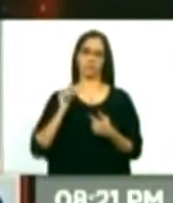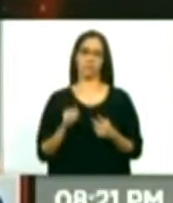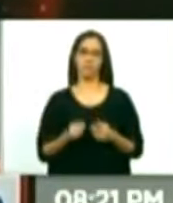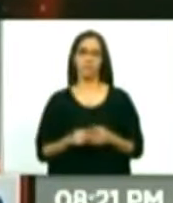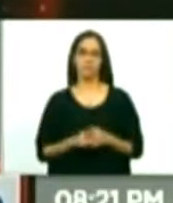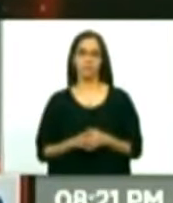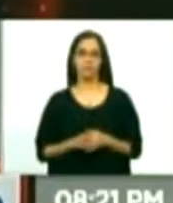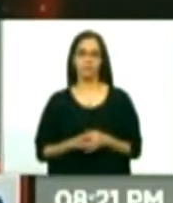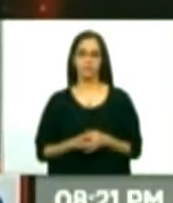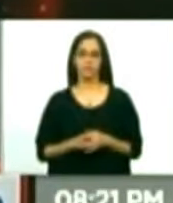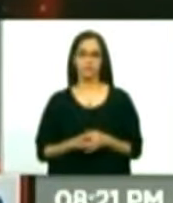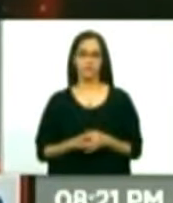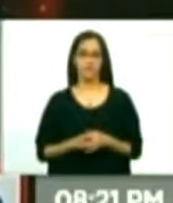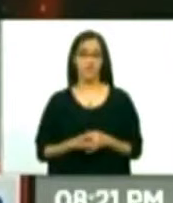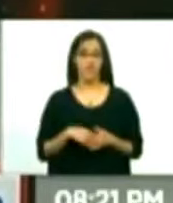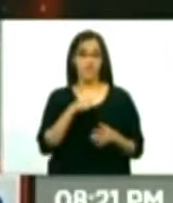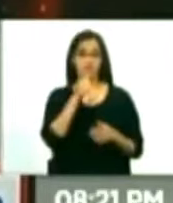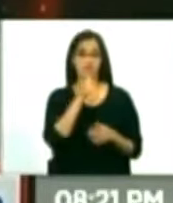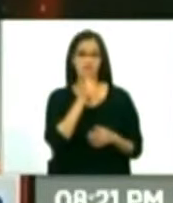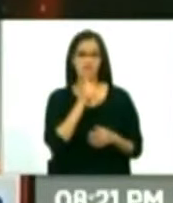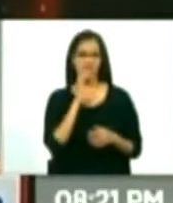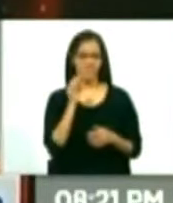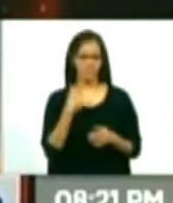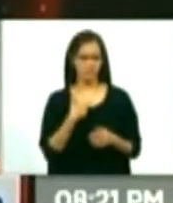¿Quién? ¿Qué estaba hablando yo?